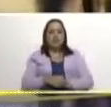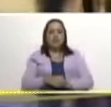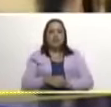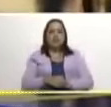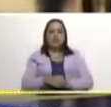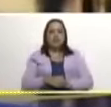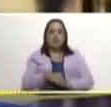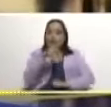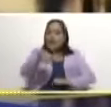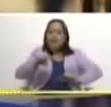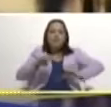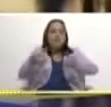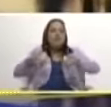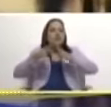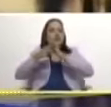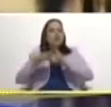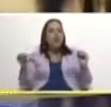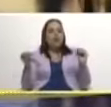Ahí empezó todo.